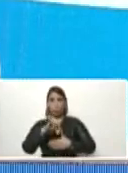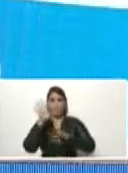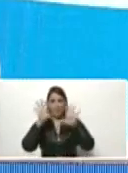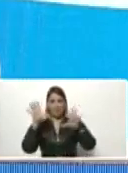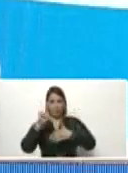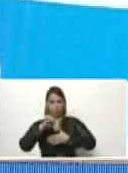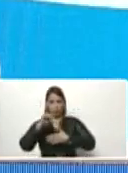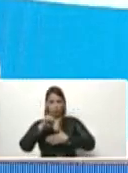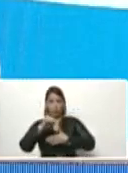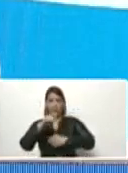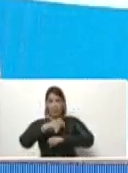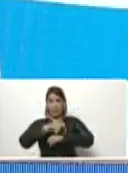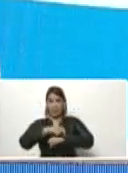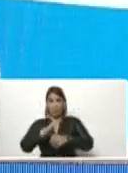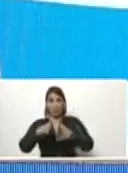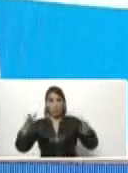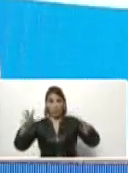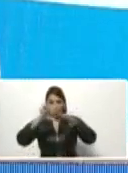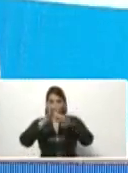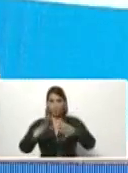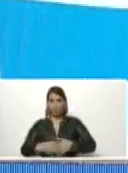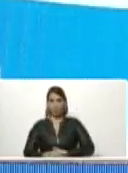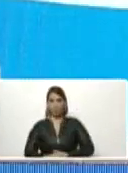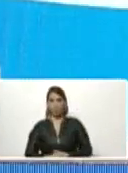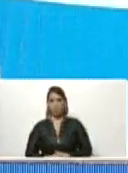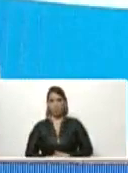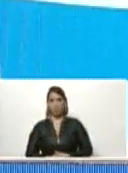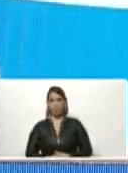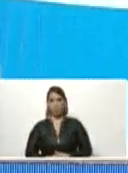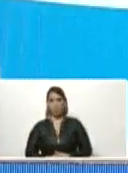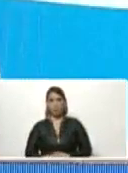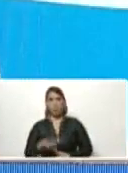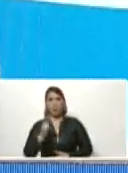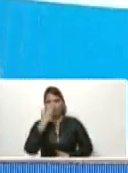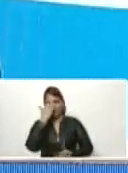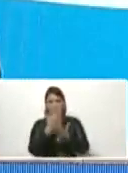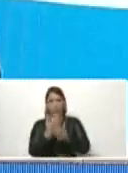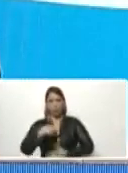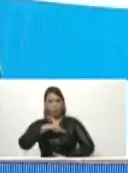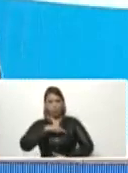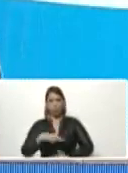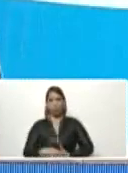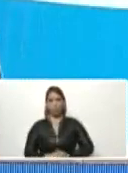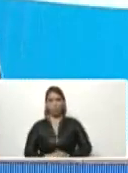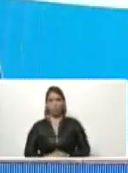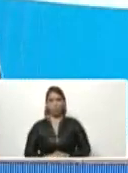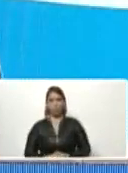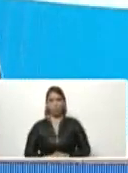los tiempos grandes de unión están frente a nosotros.